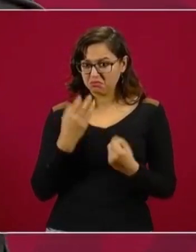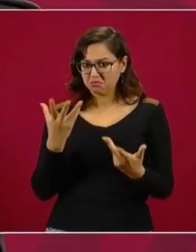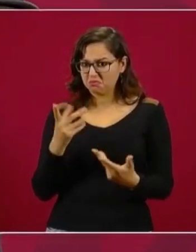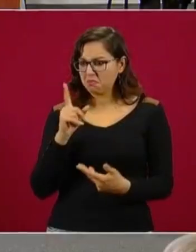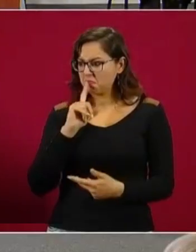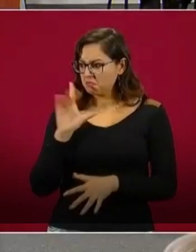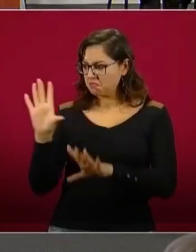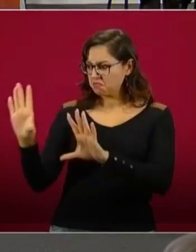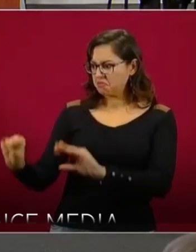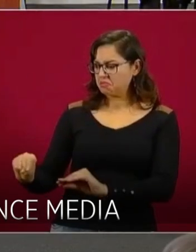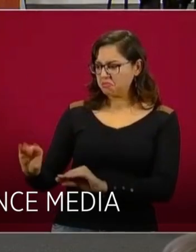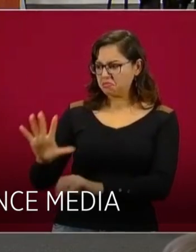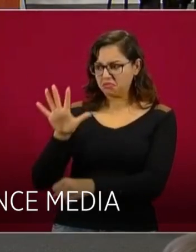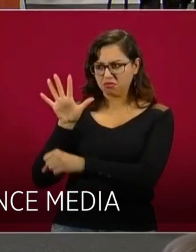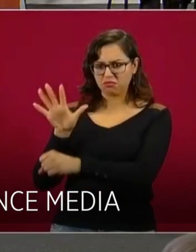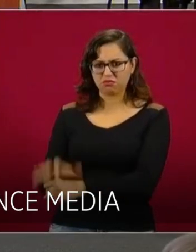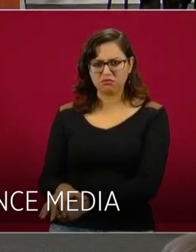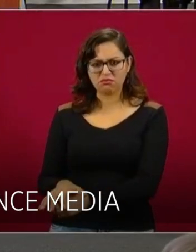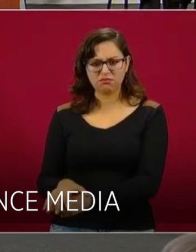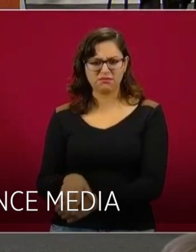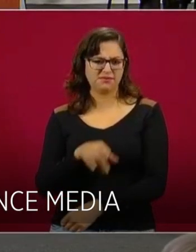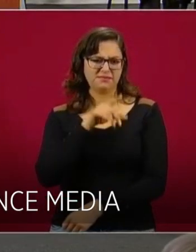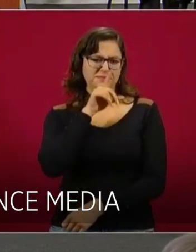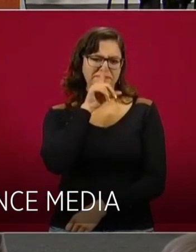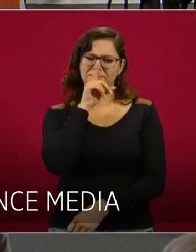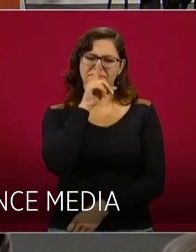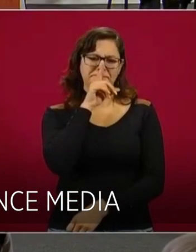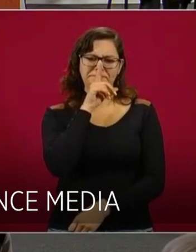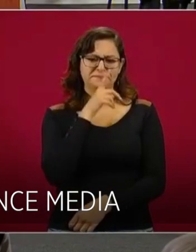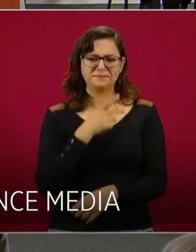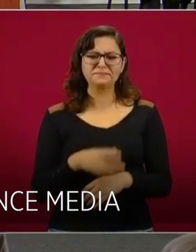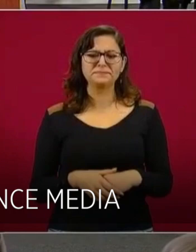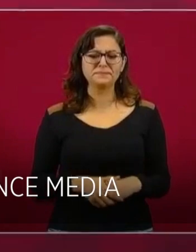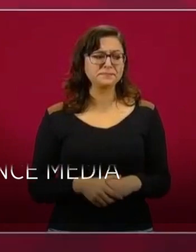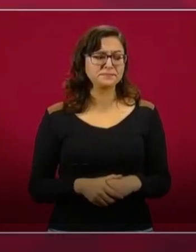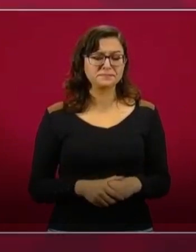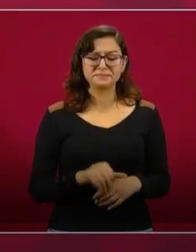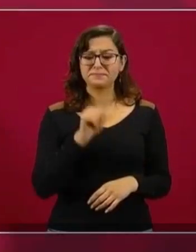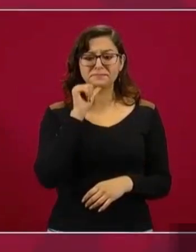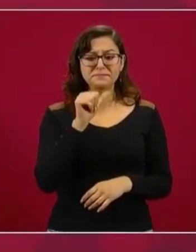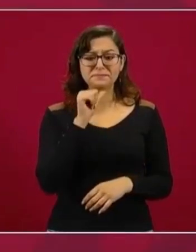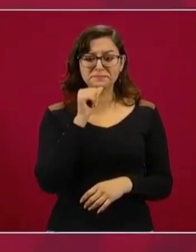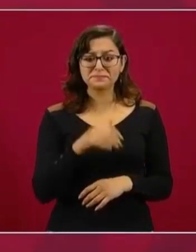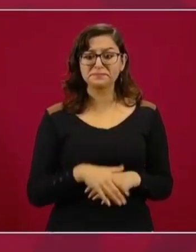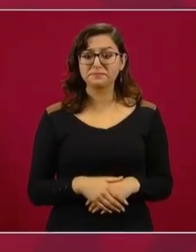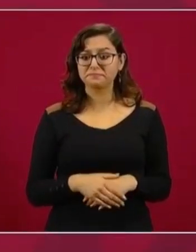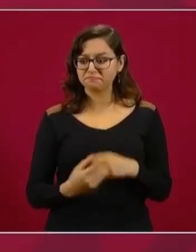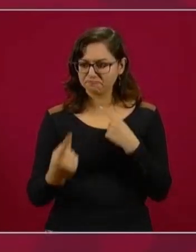Qué bueno que hay debate.